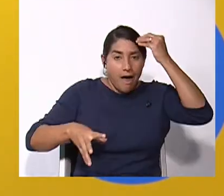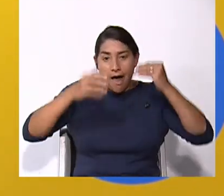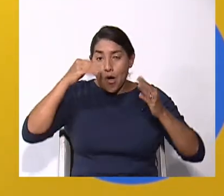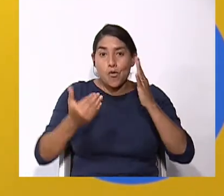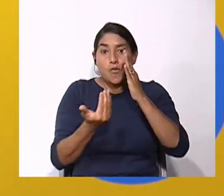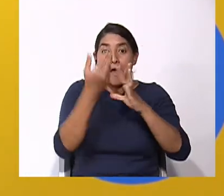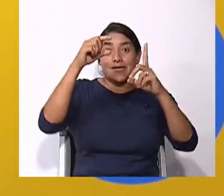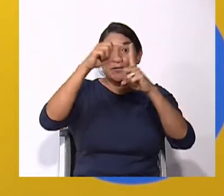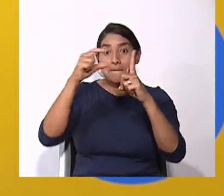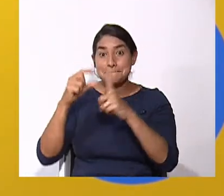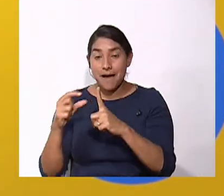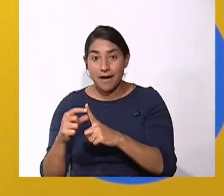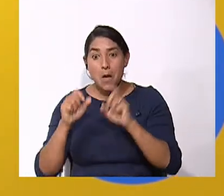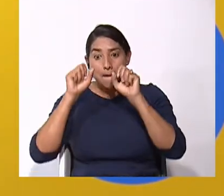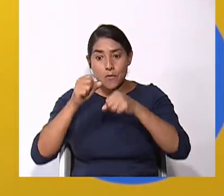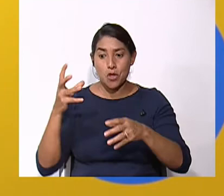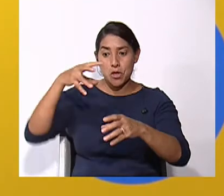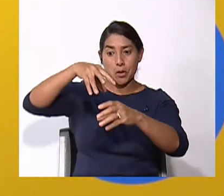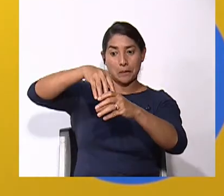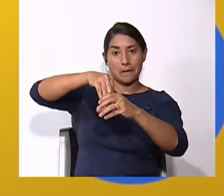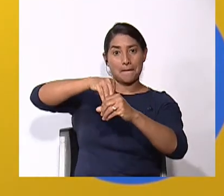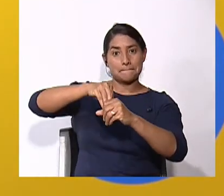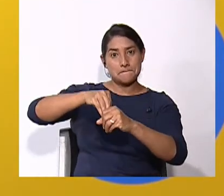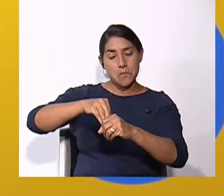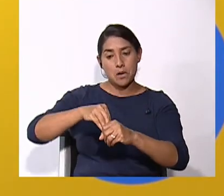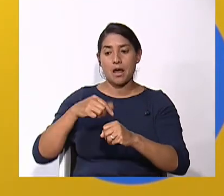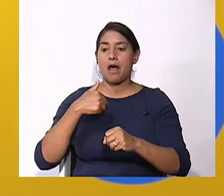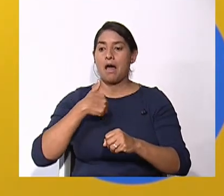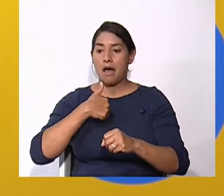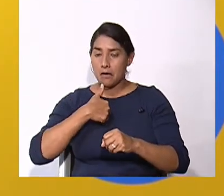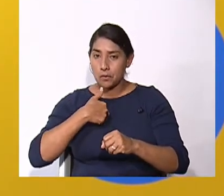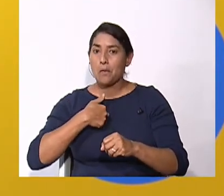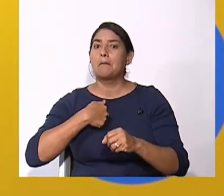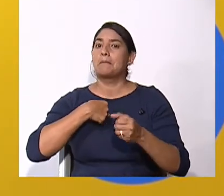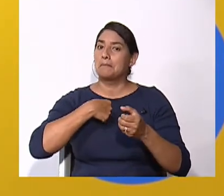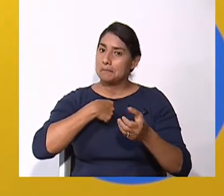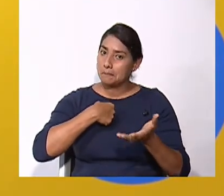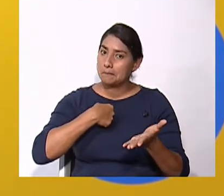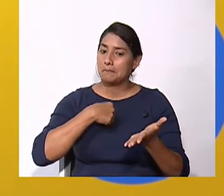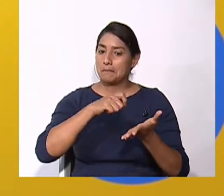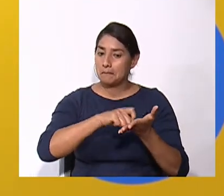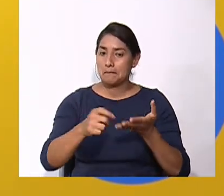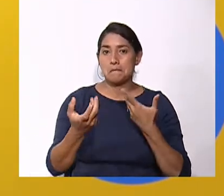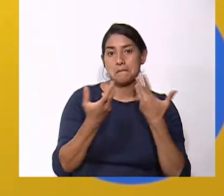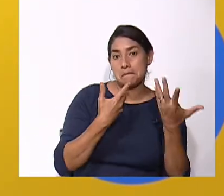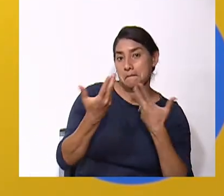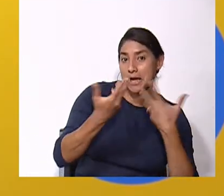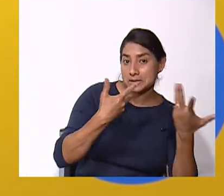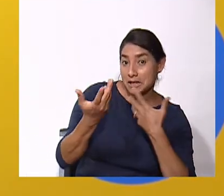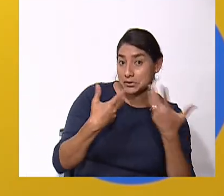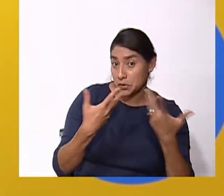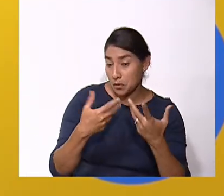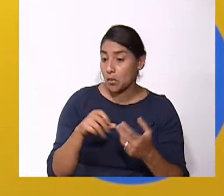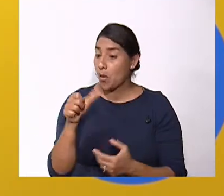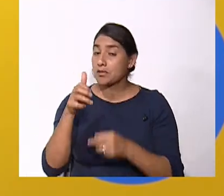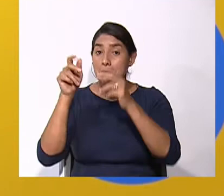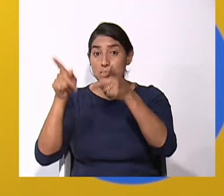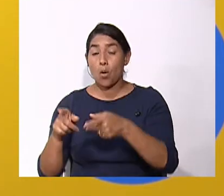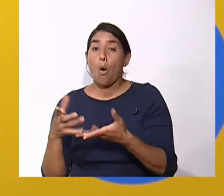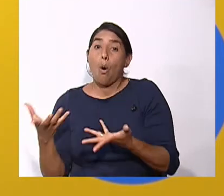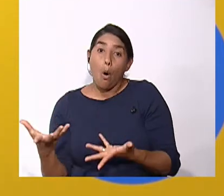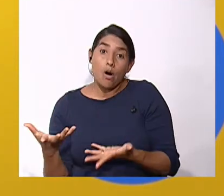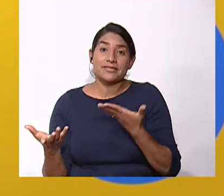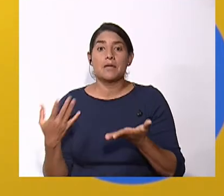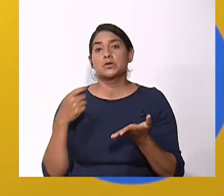nuevas palabras, las puedo incorporar en el momento en que yo entablo una conversación o cuando